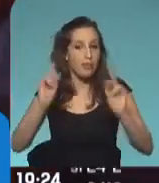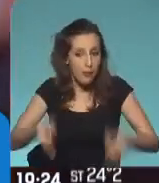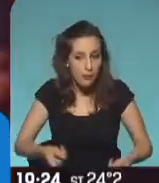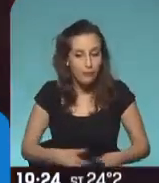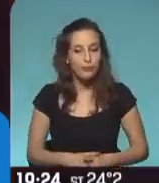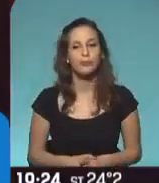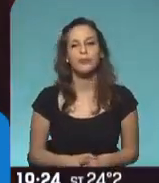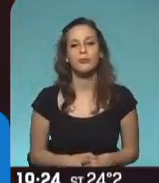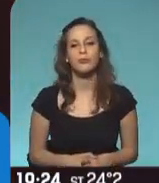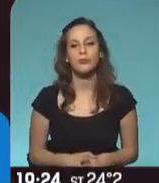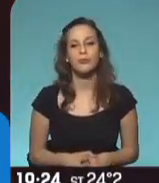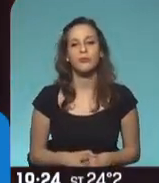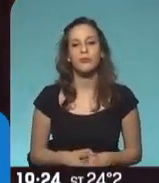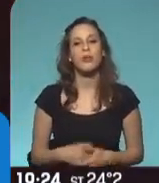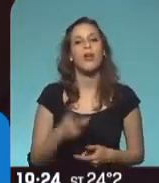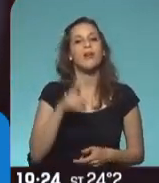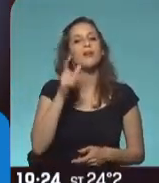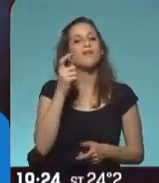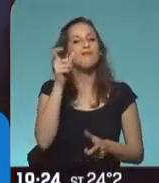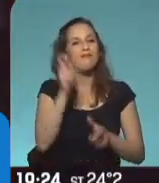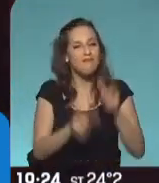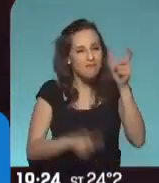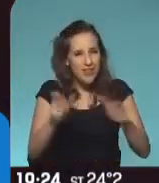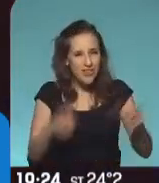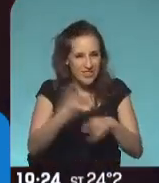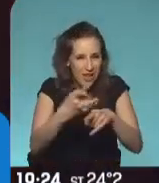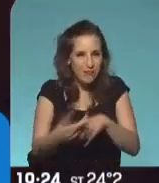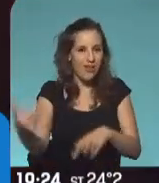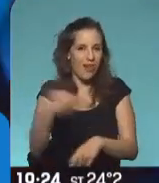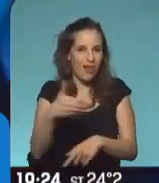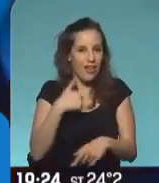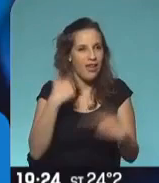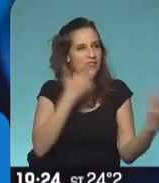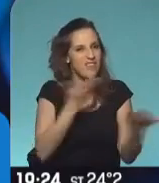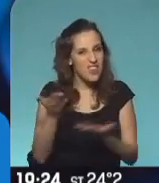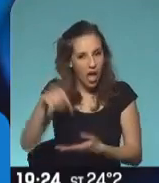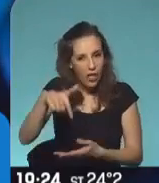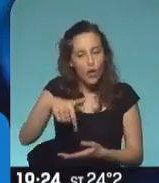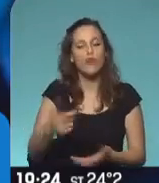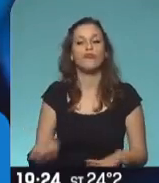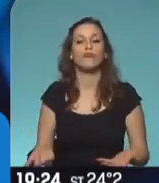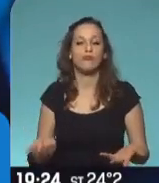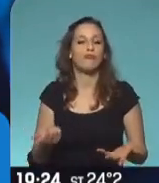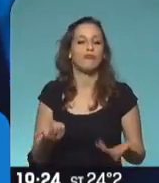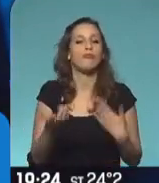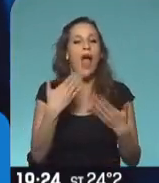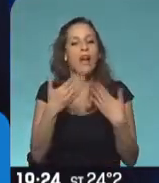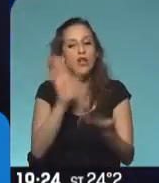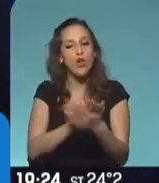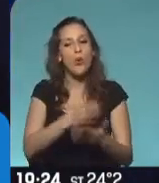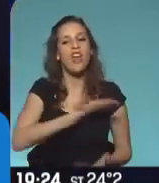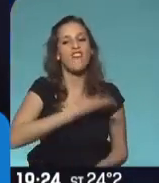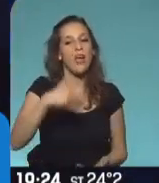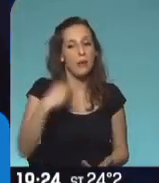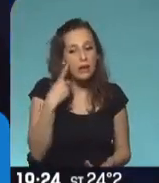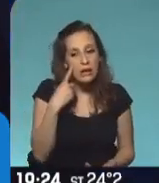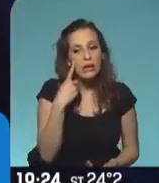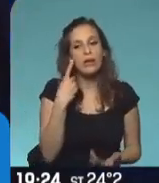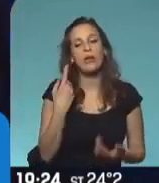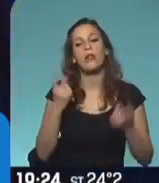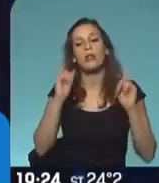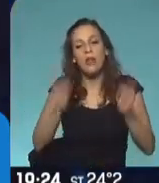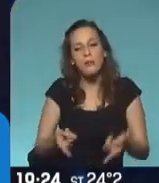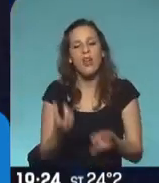con cada una de las personas invitadas que venían acá y que pasaban por las diferentes ediciones, se escucha hablar del Fondo Monetario Internacional, se escucha hablar de